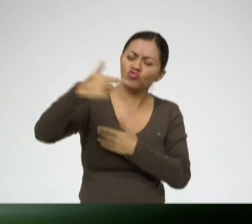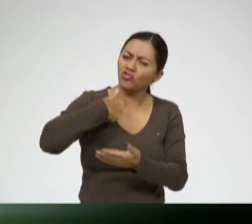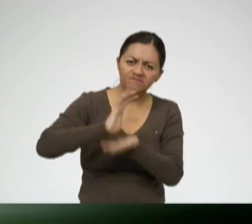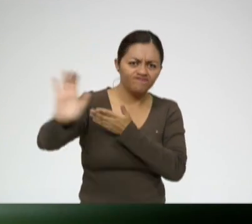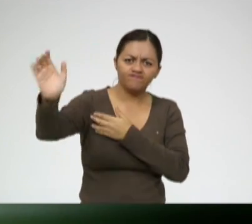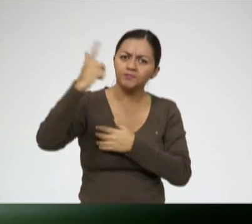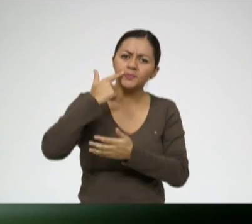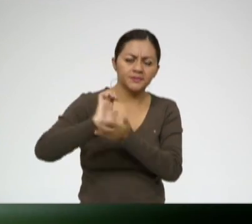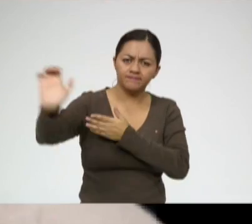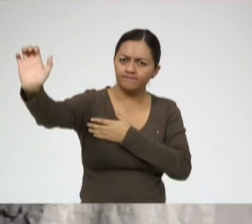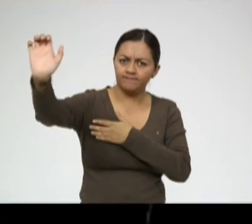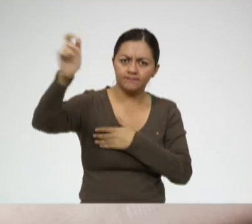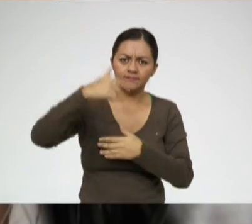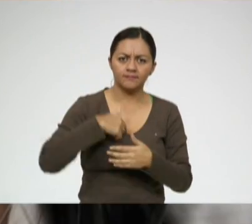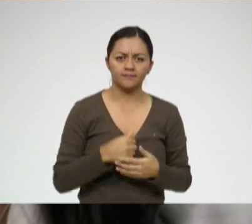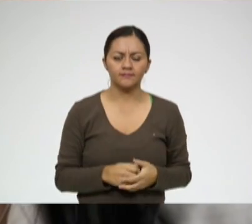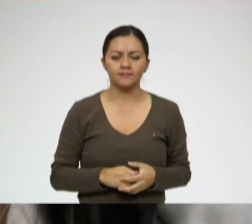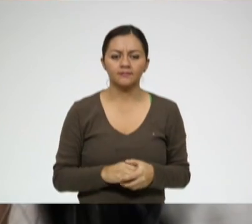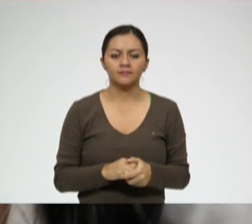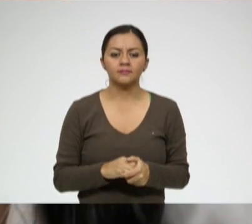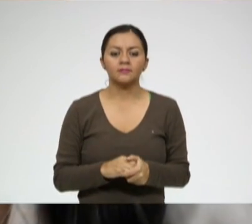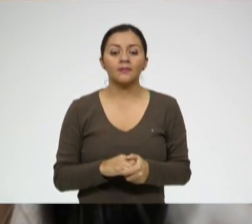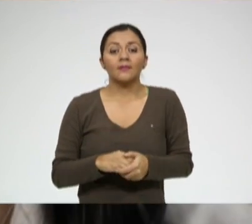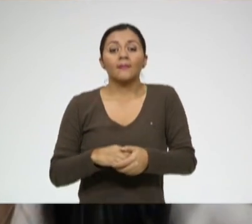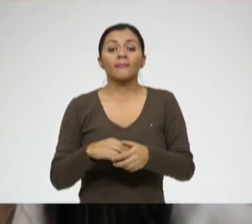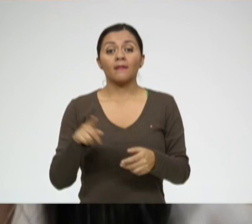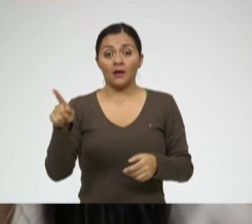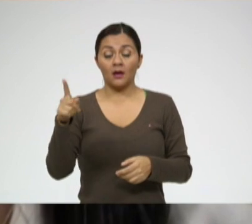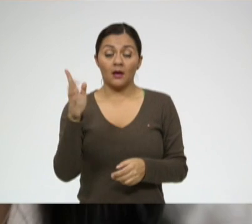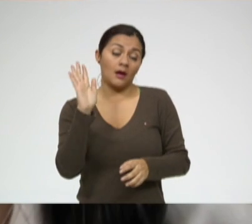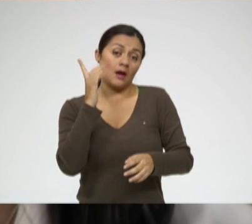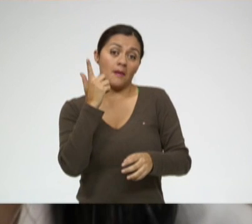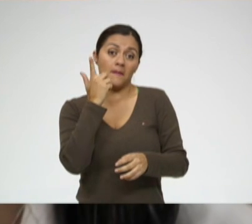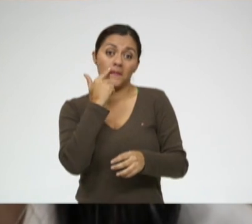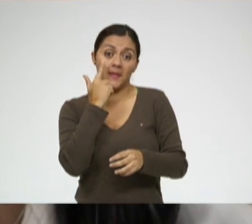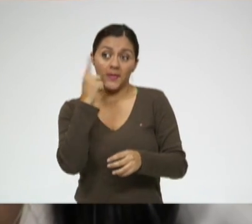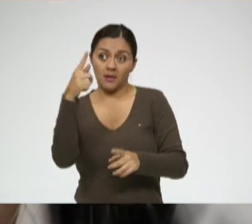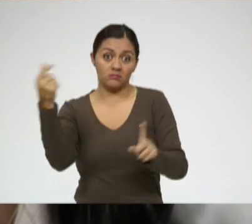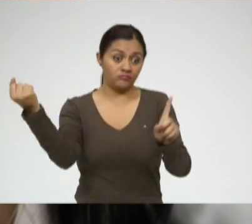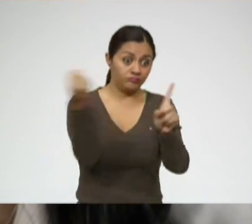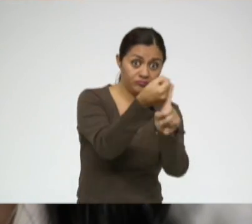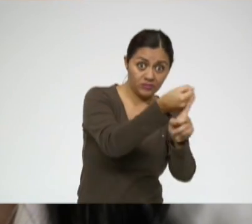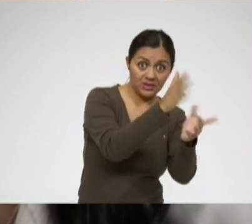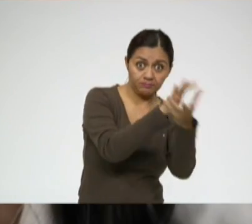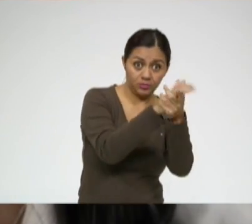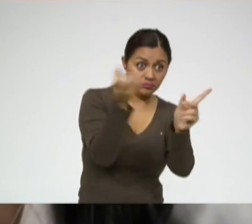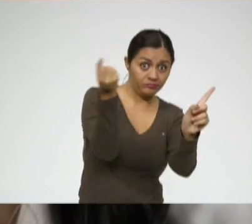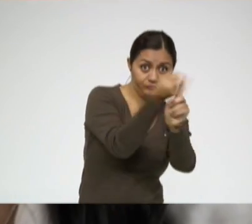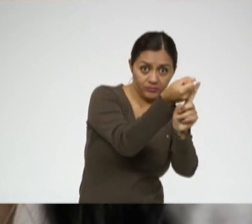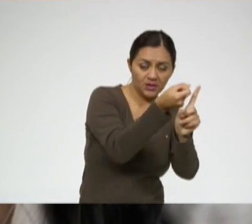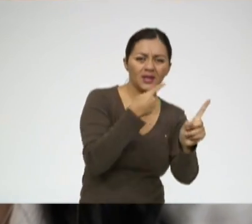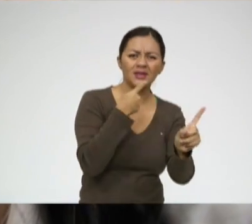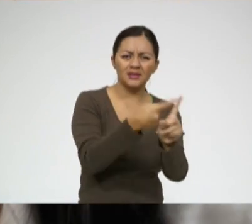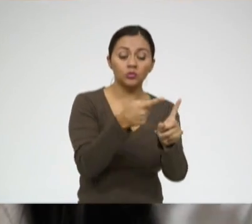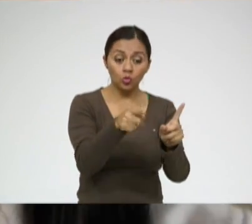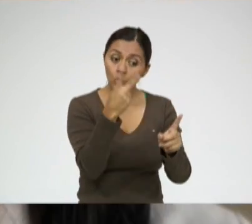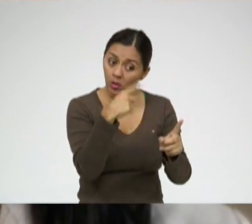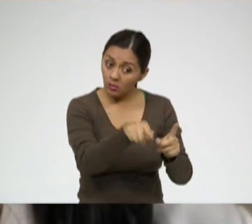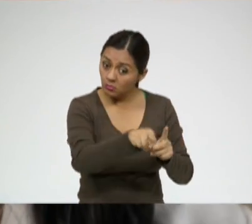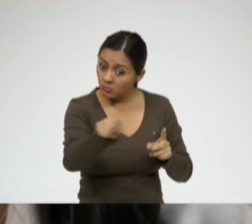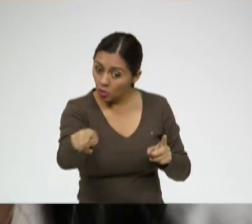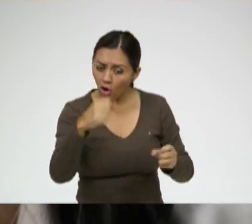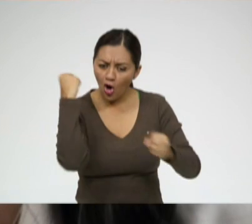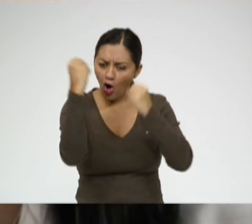y todo eso. Un papá que golpea a su esposa o viceversa y le dice a su hijo que no golpee a